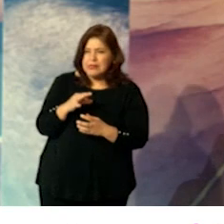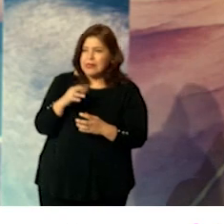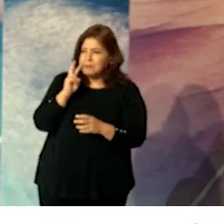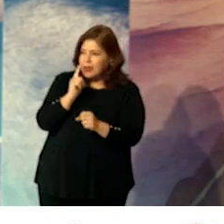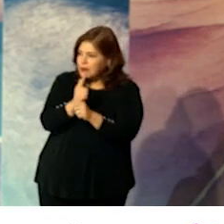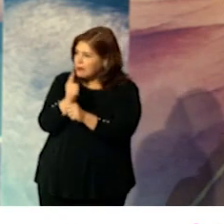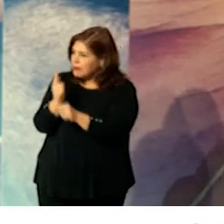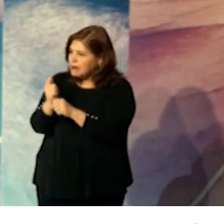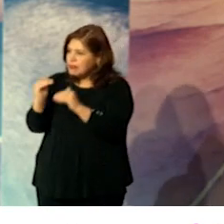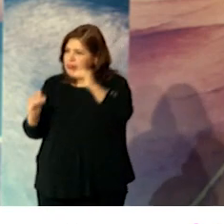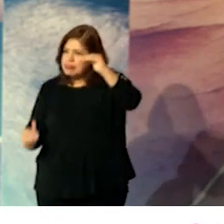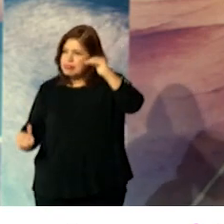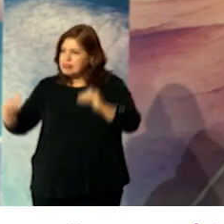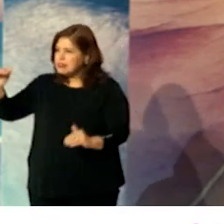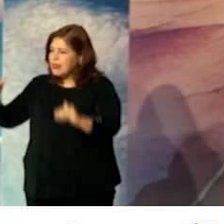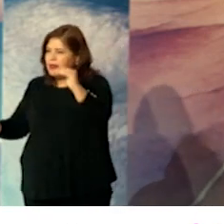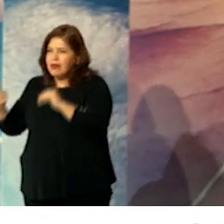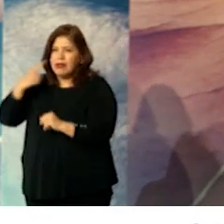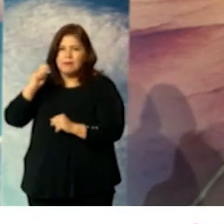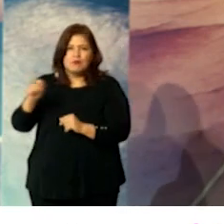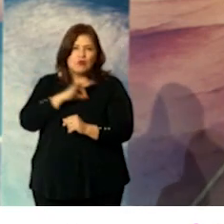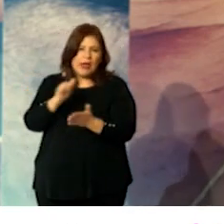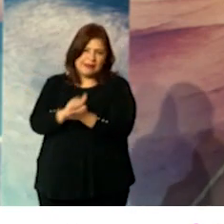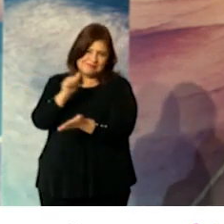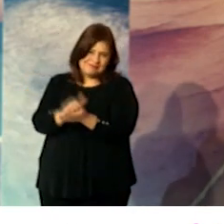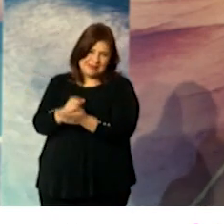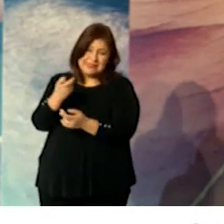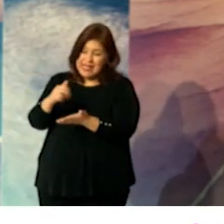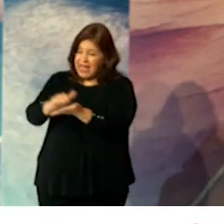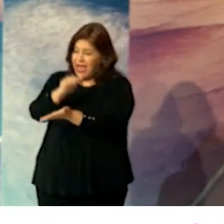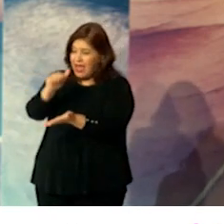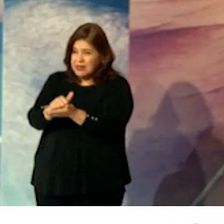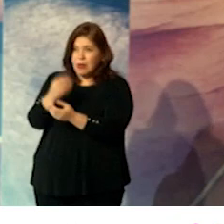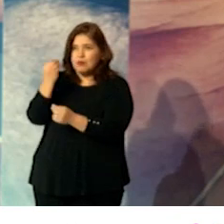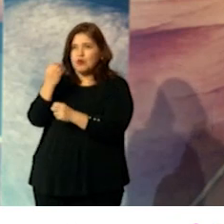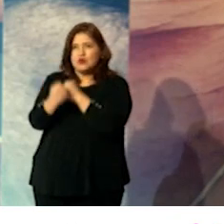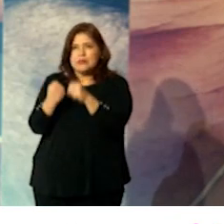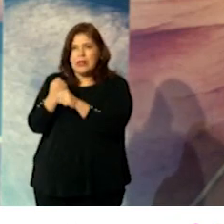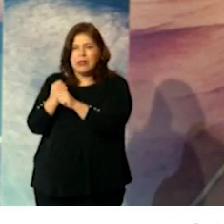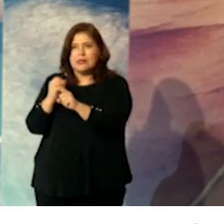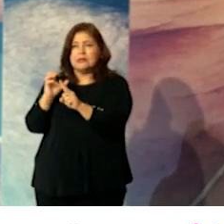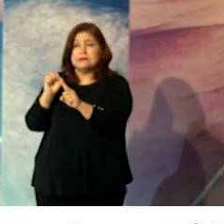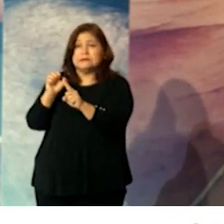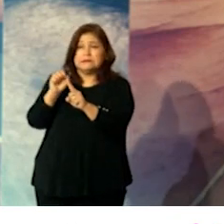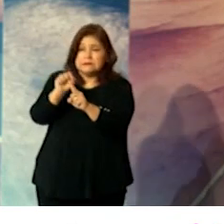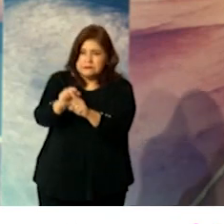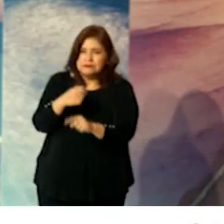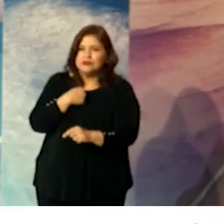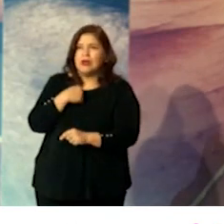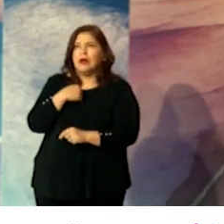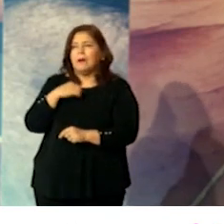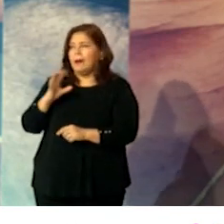desigualdades que han marcado la agenda. Y una agenda que le costó muchísimos años llegar a posicionarse, y eso yo lo he ido aprendiendo de